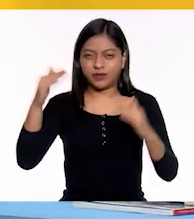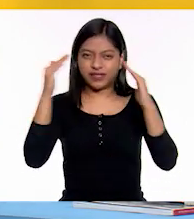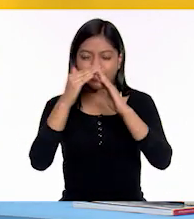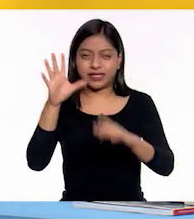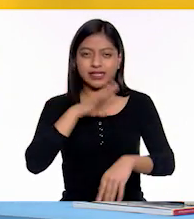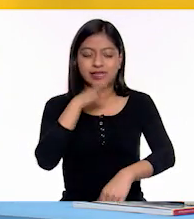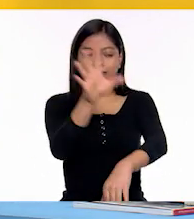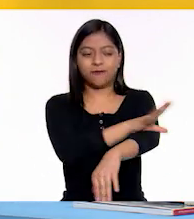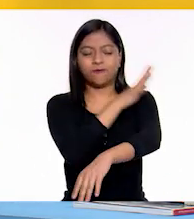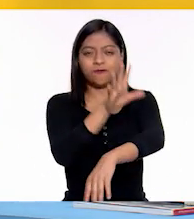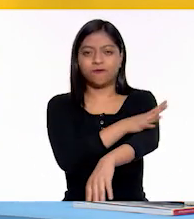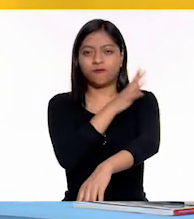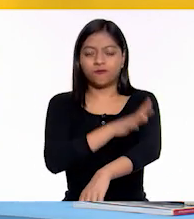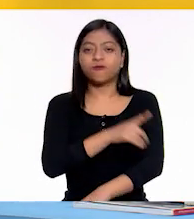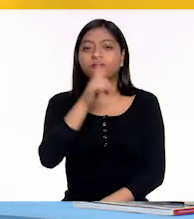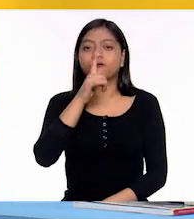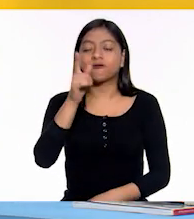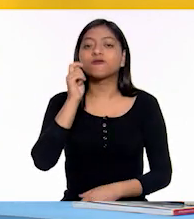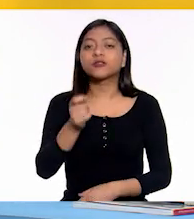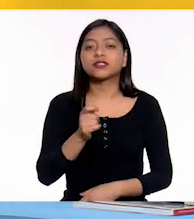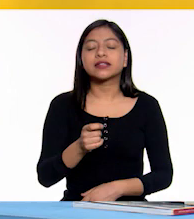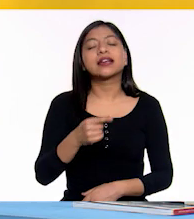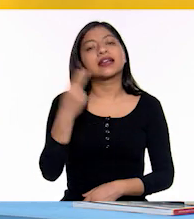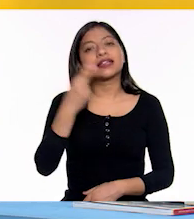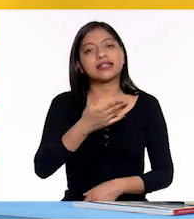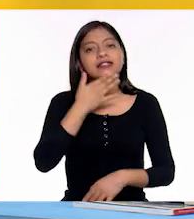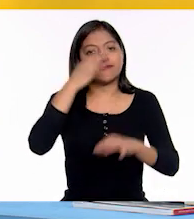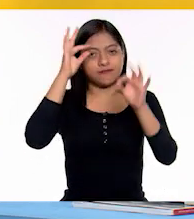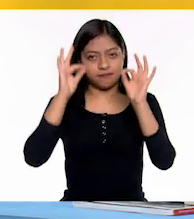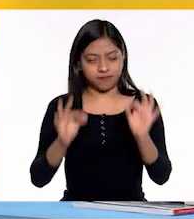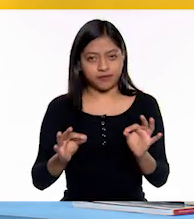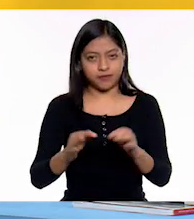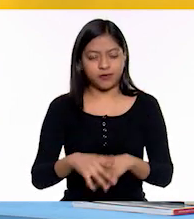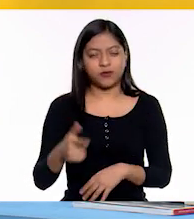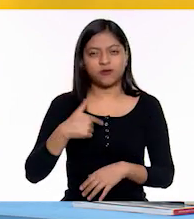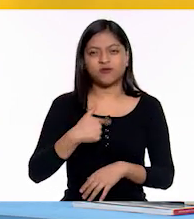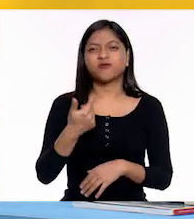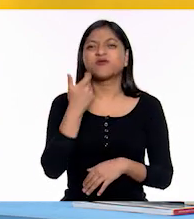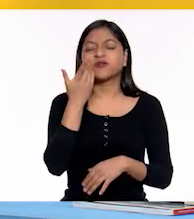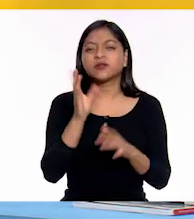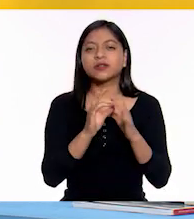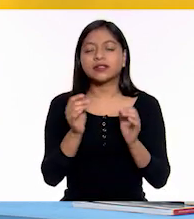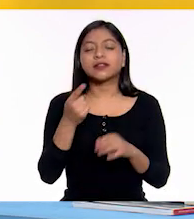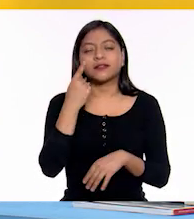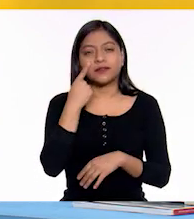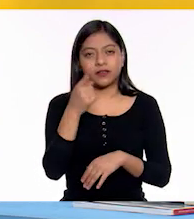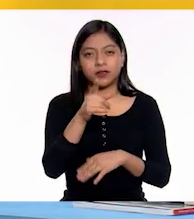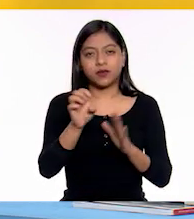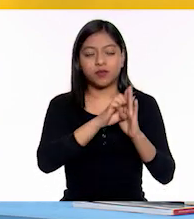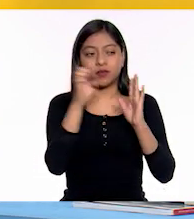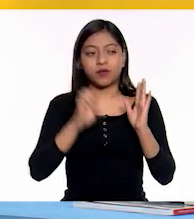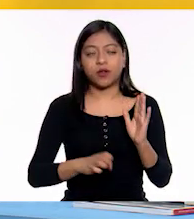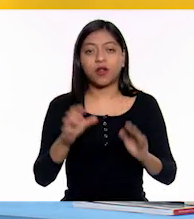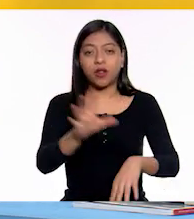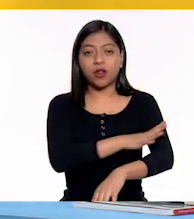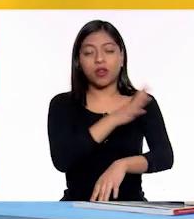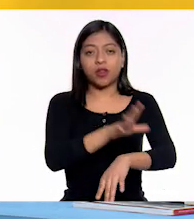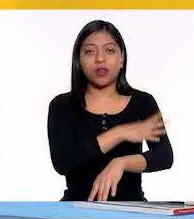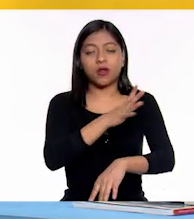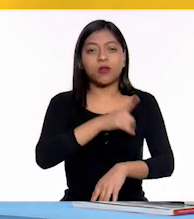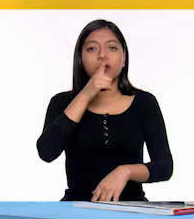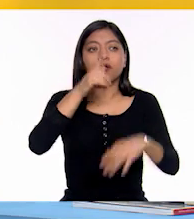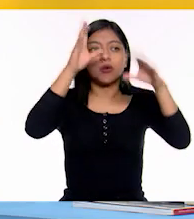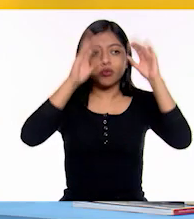cumplir con cierto nivel de calidad, ¿no, maestra? ¿Sí? Me refiero a que no se deben presentar interrupciones, de lo contrario